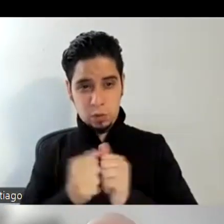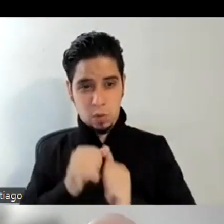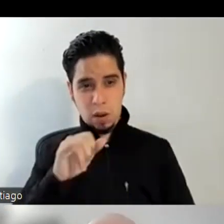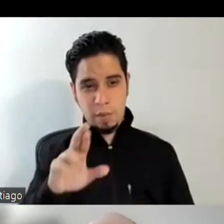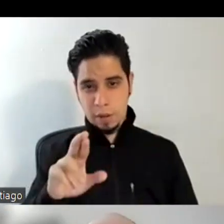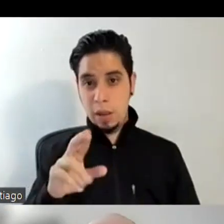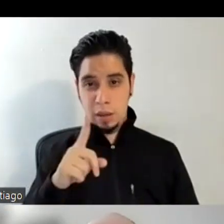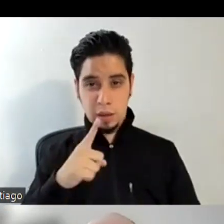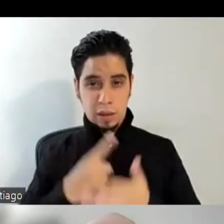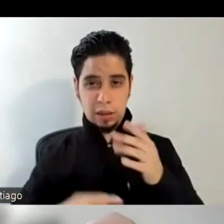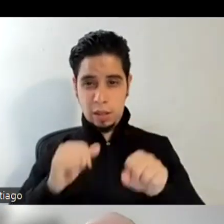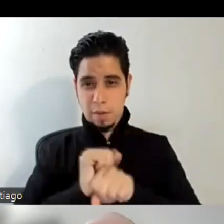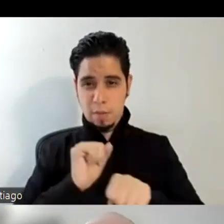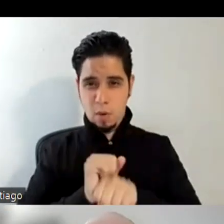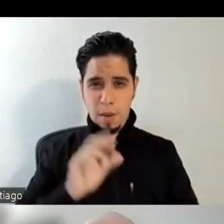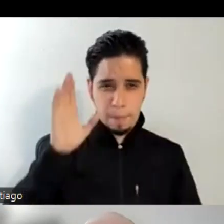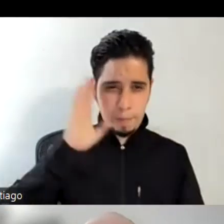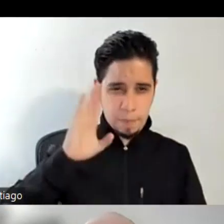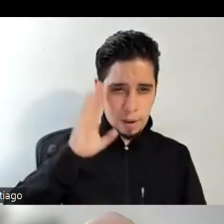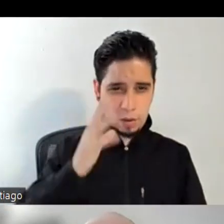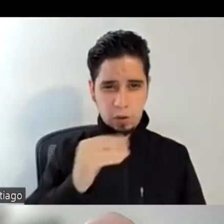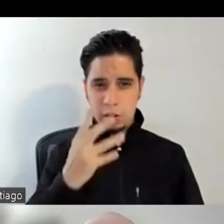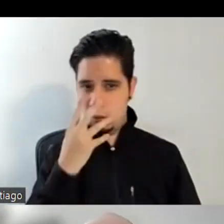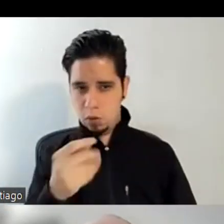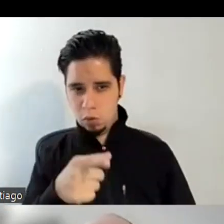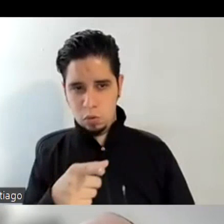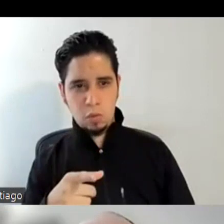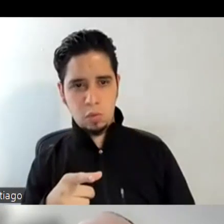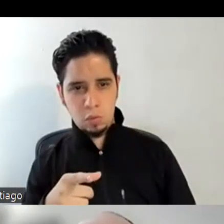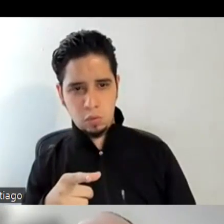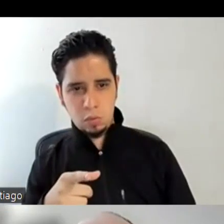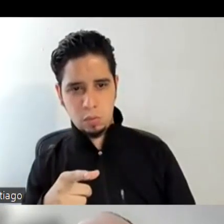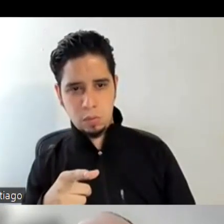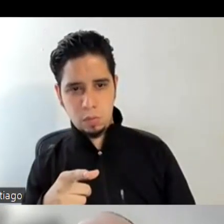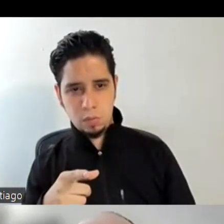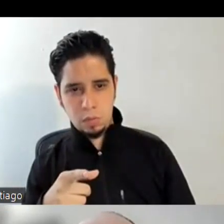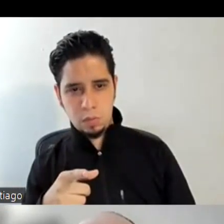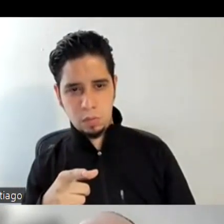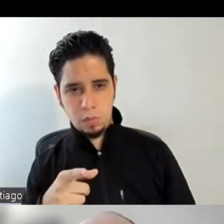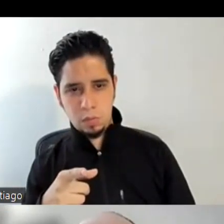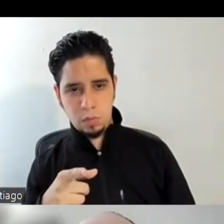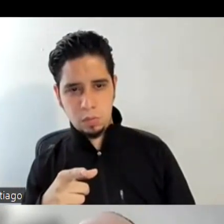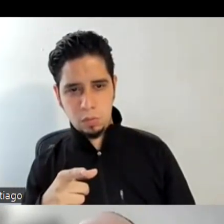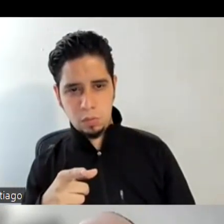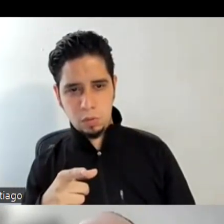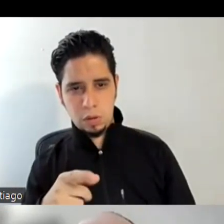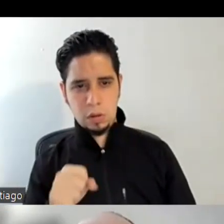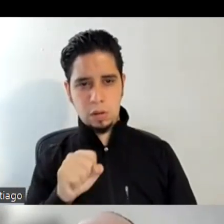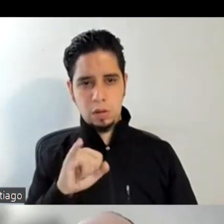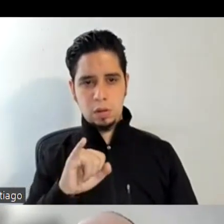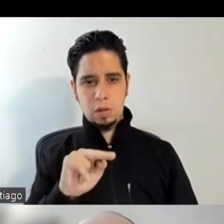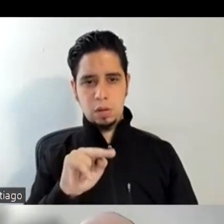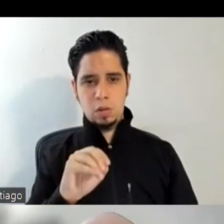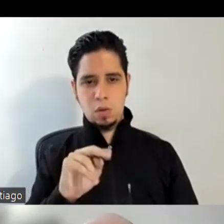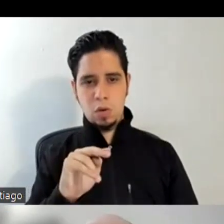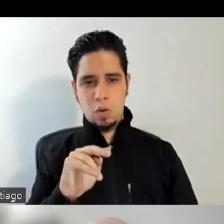y Sinónimos y Antónimos tú no estabas, ¿verdad? Tú estabas en Pedro y el Lobo. ¿Tú estabas en Sinónimos y Antónimos?